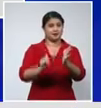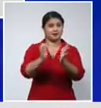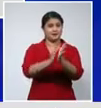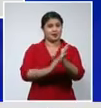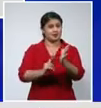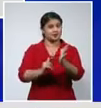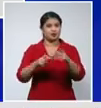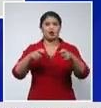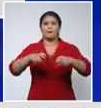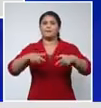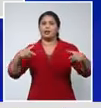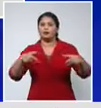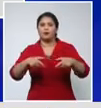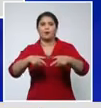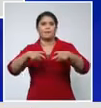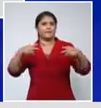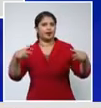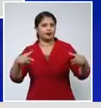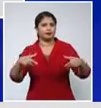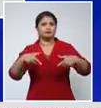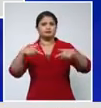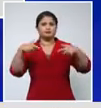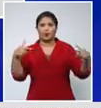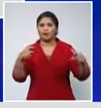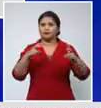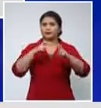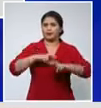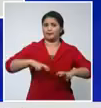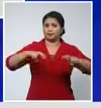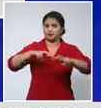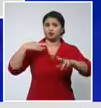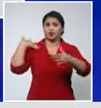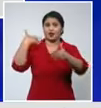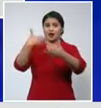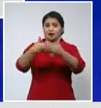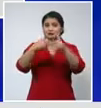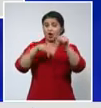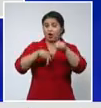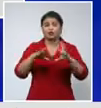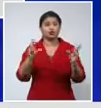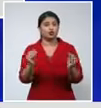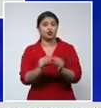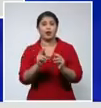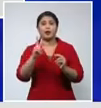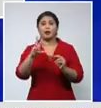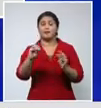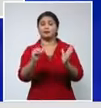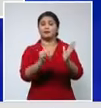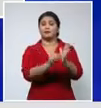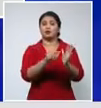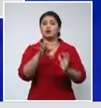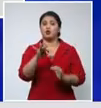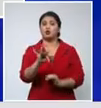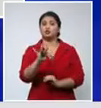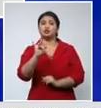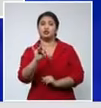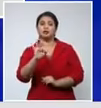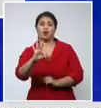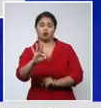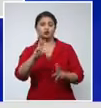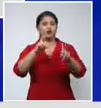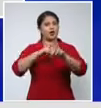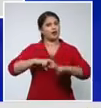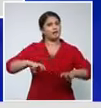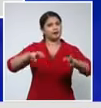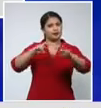hoy, que es la cifra más alta que hemos tenido, con 20.878. habíamos tenido un día